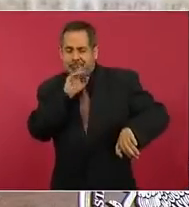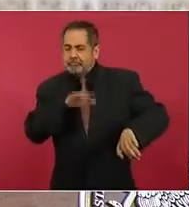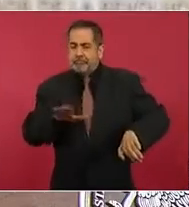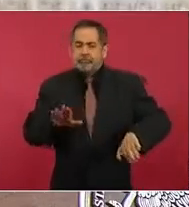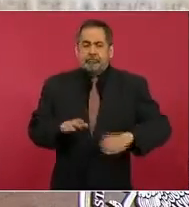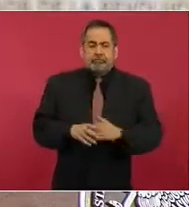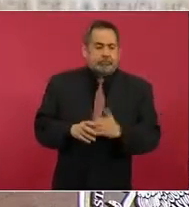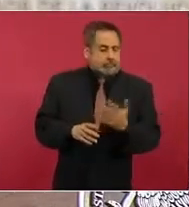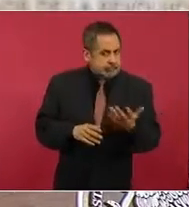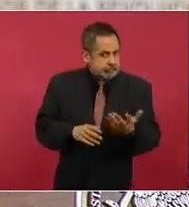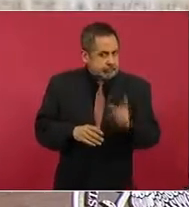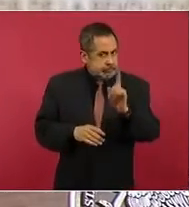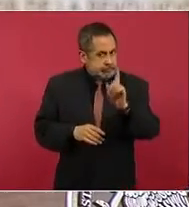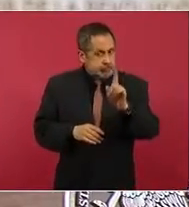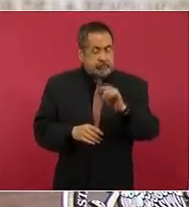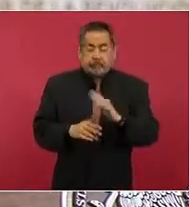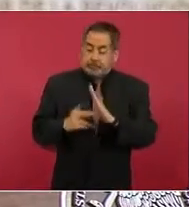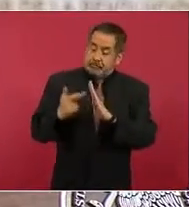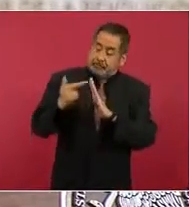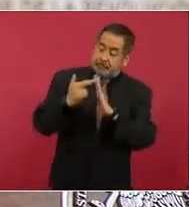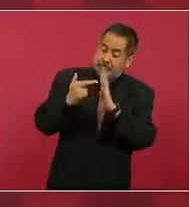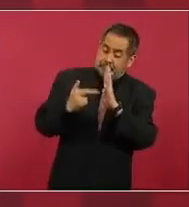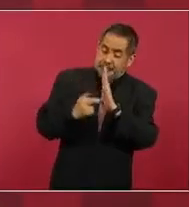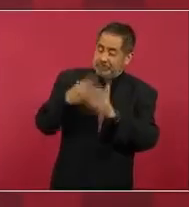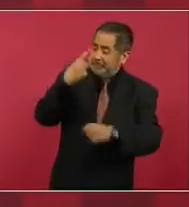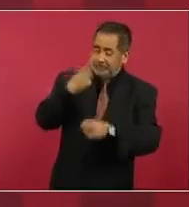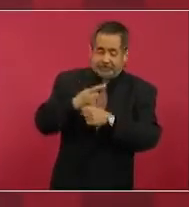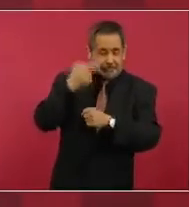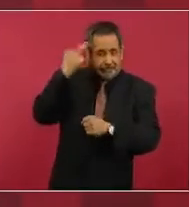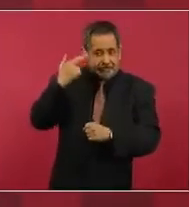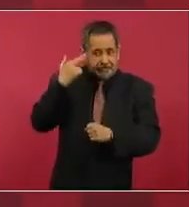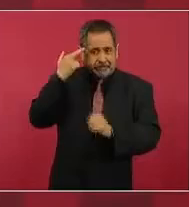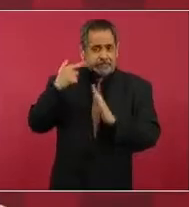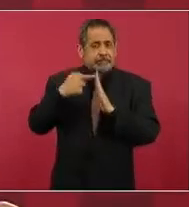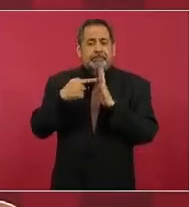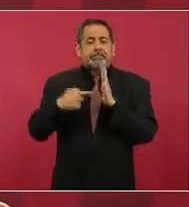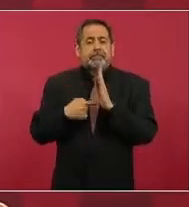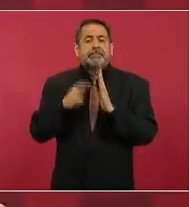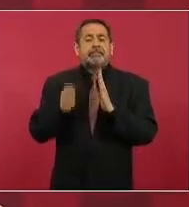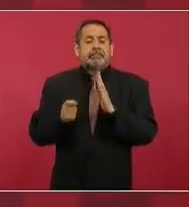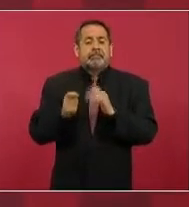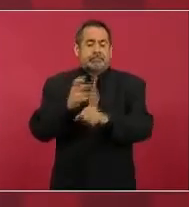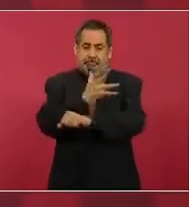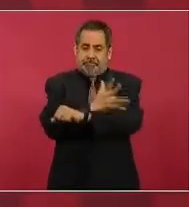Se les olvida que una regla de oro de la democracia es la transparencia.